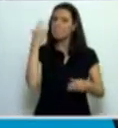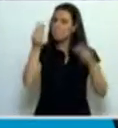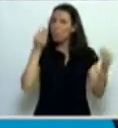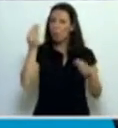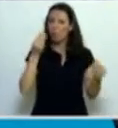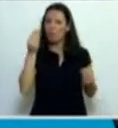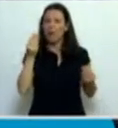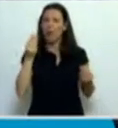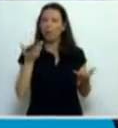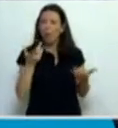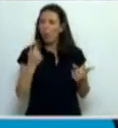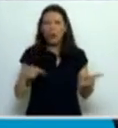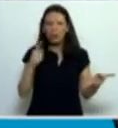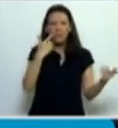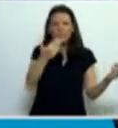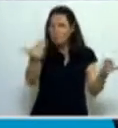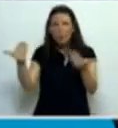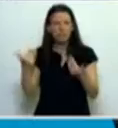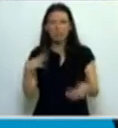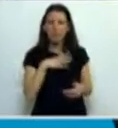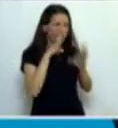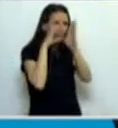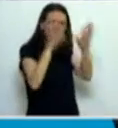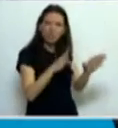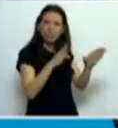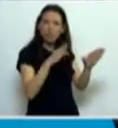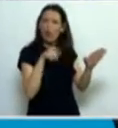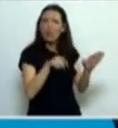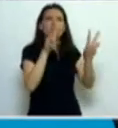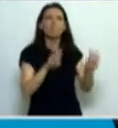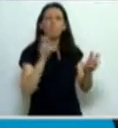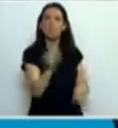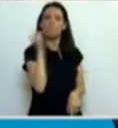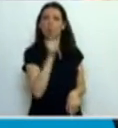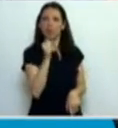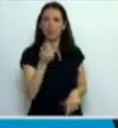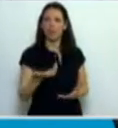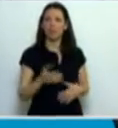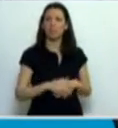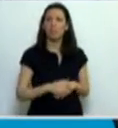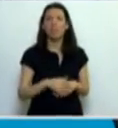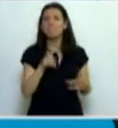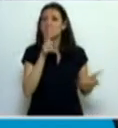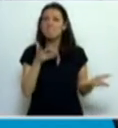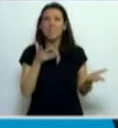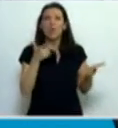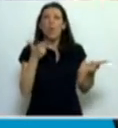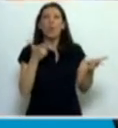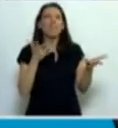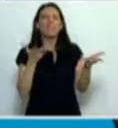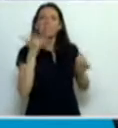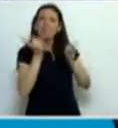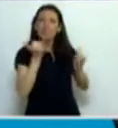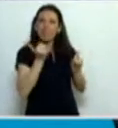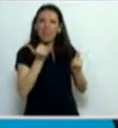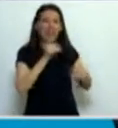símbolo y la muestra que estamos dando de falta de atención, algo que es importante. En todo caso, no se justifica de ningún modo el